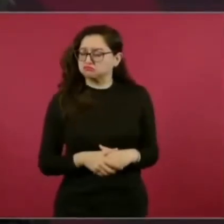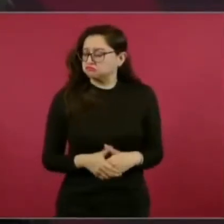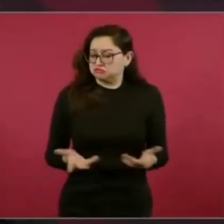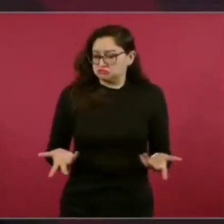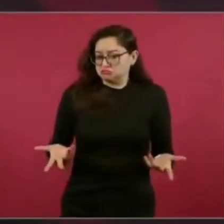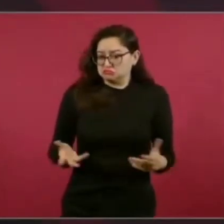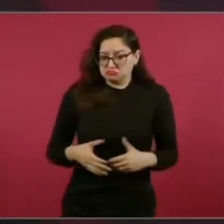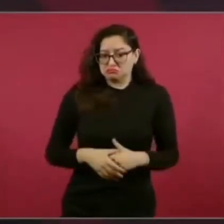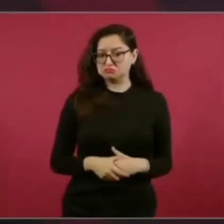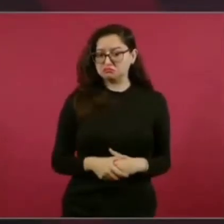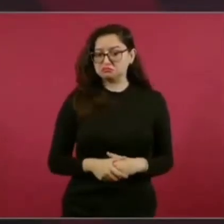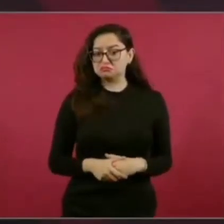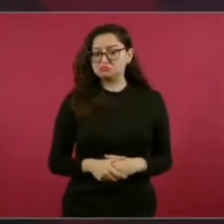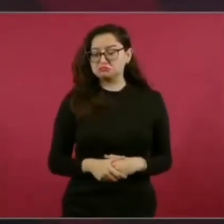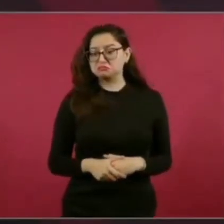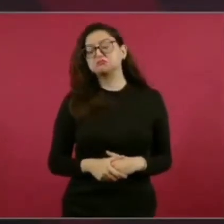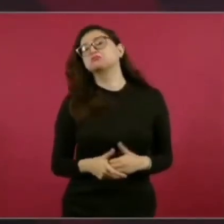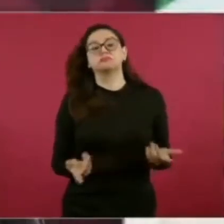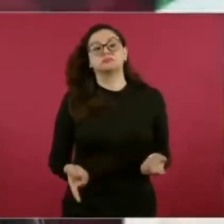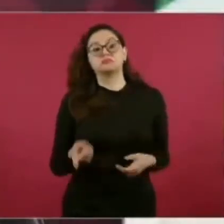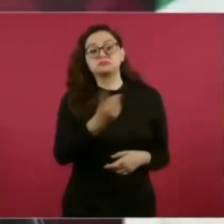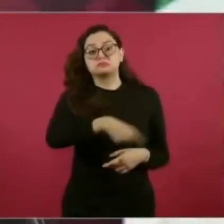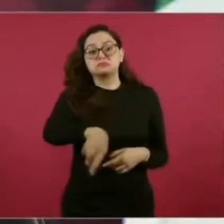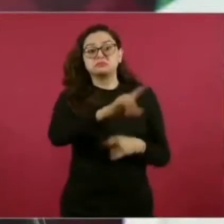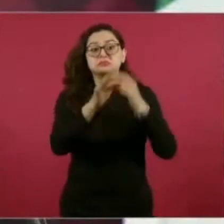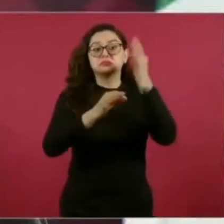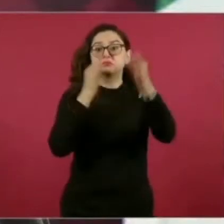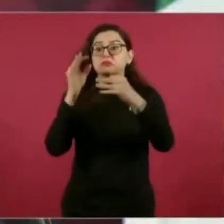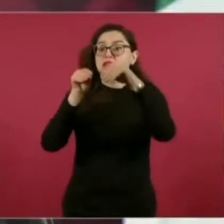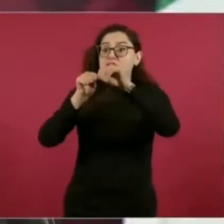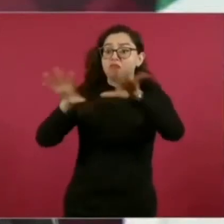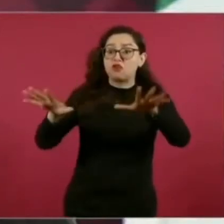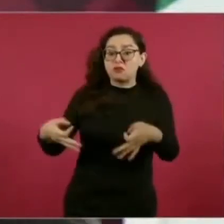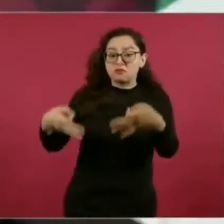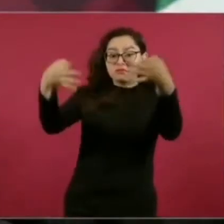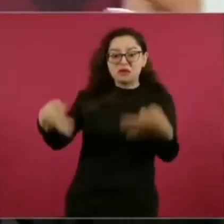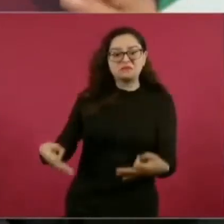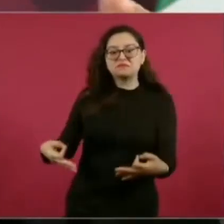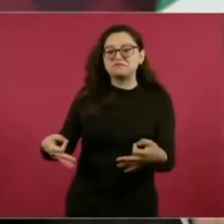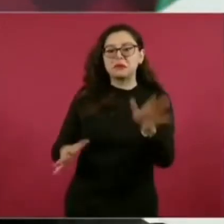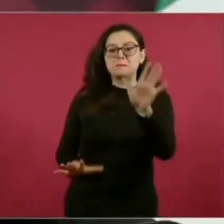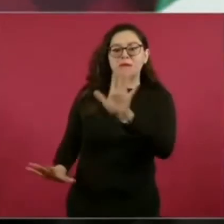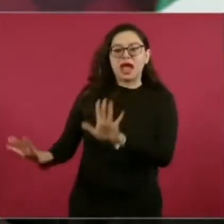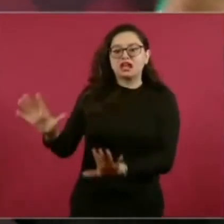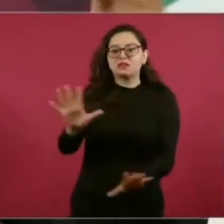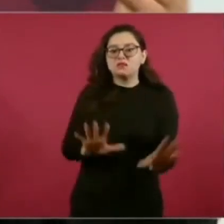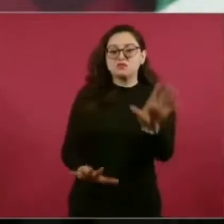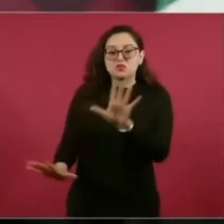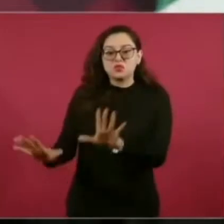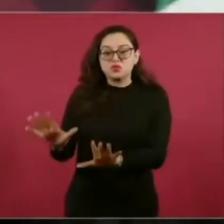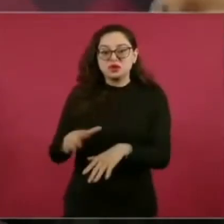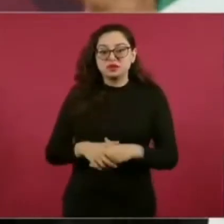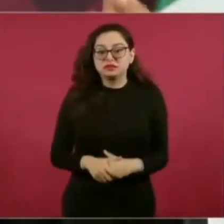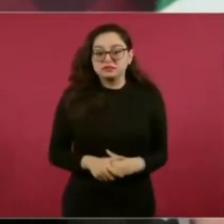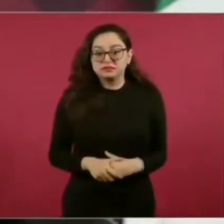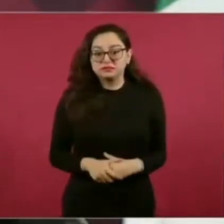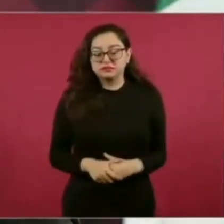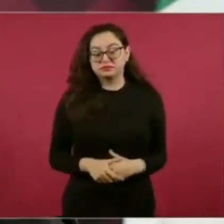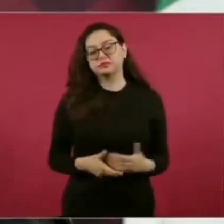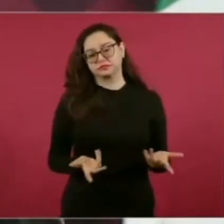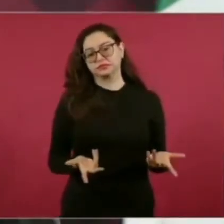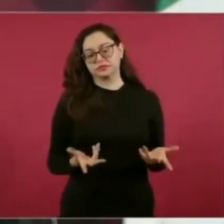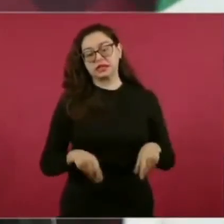sentido estricto de información, son de manipulación. Entonces, tienen un efecto